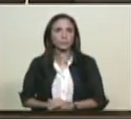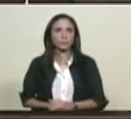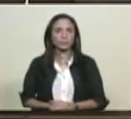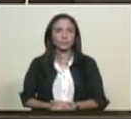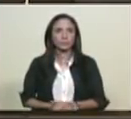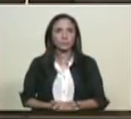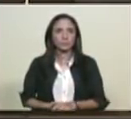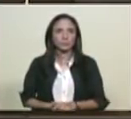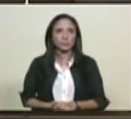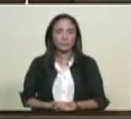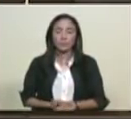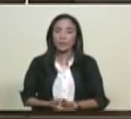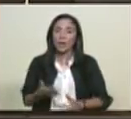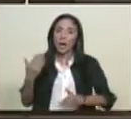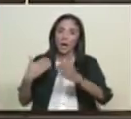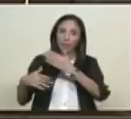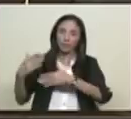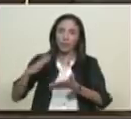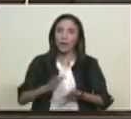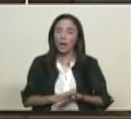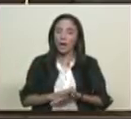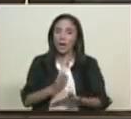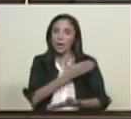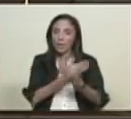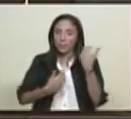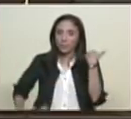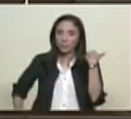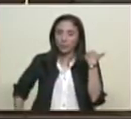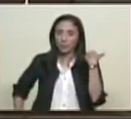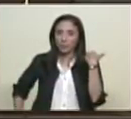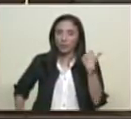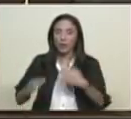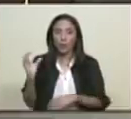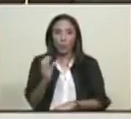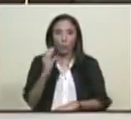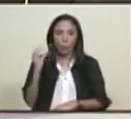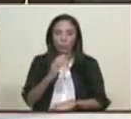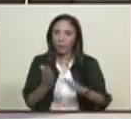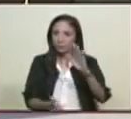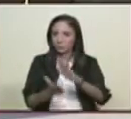el presidente de Colombia, Juan Manuel Santos, hizo una visita a Cúcuta el jueves antes de